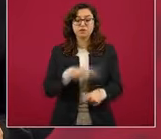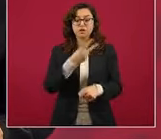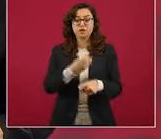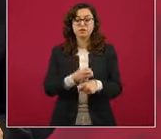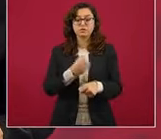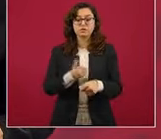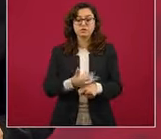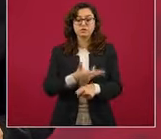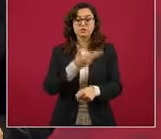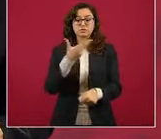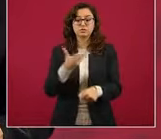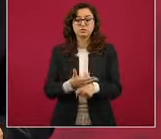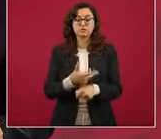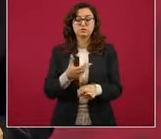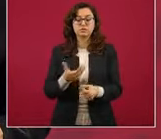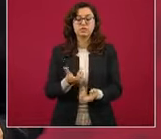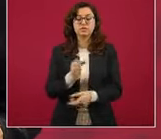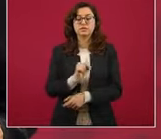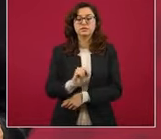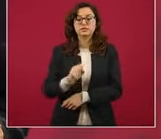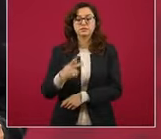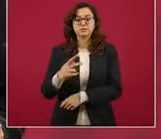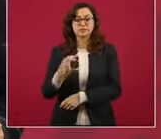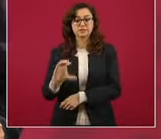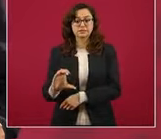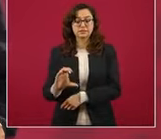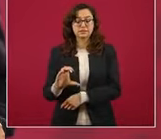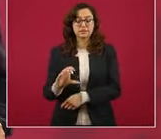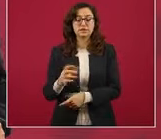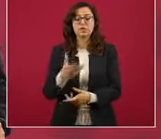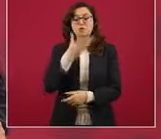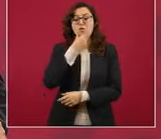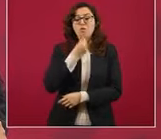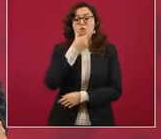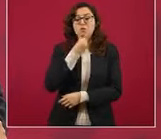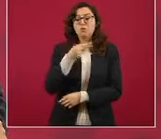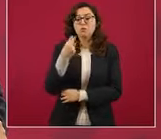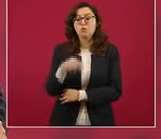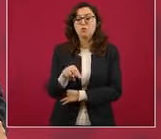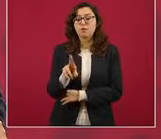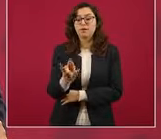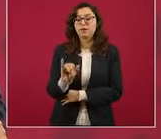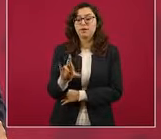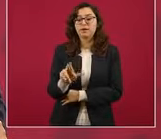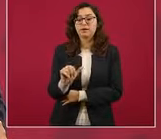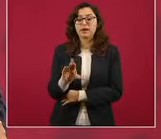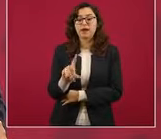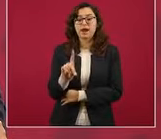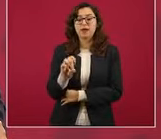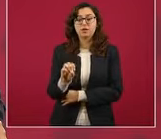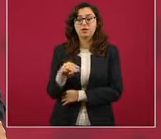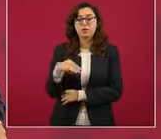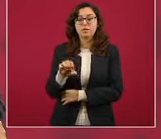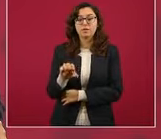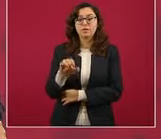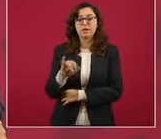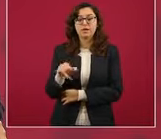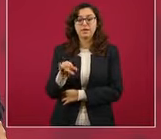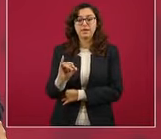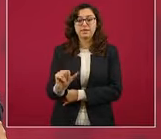subsecretario de Seguridad Pública, Ricardo Mejía.